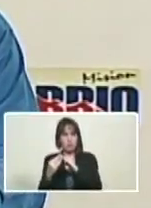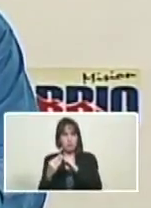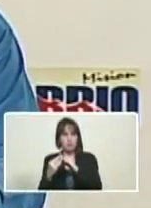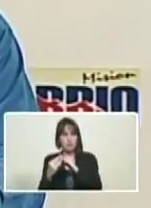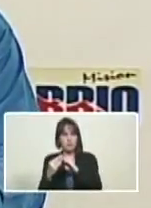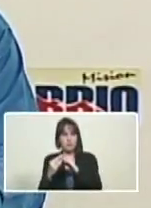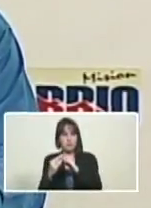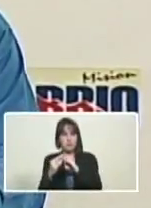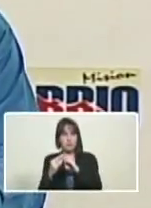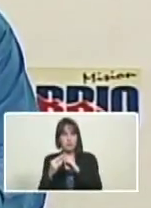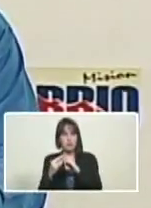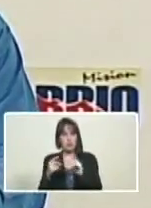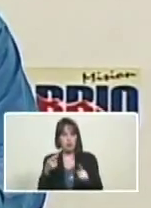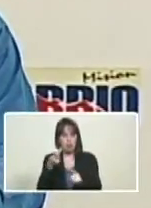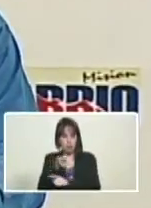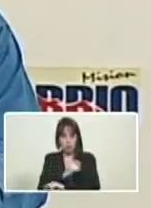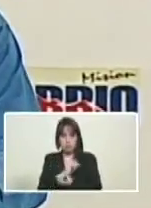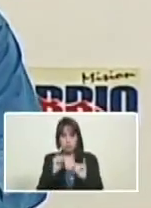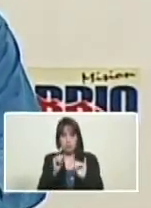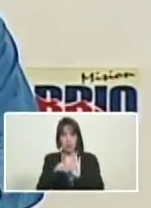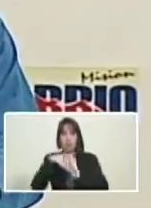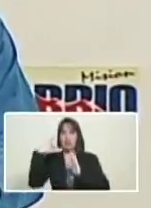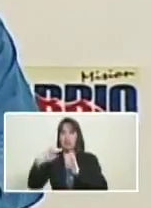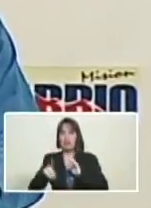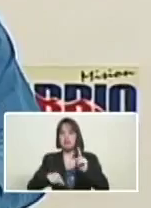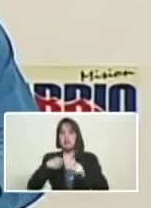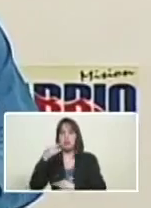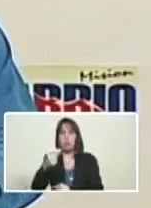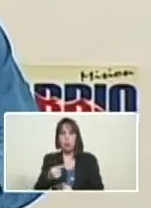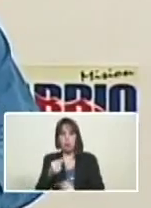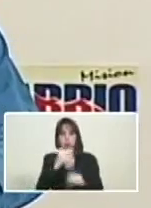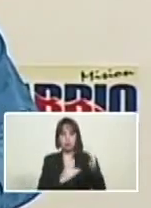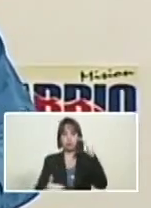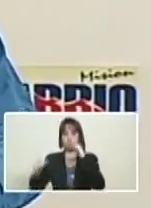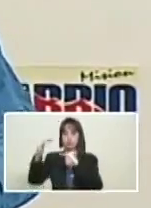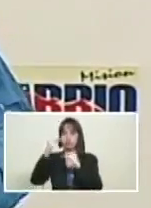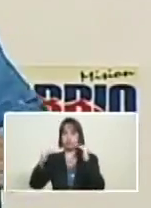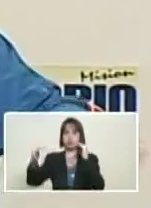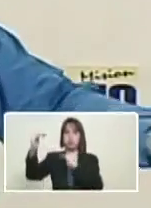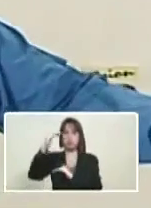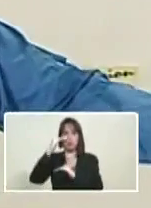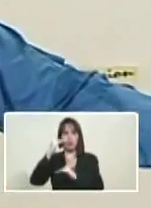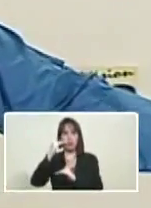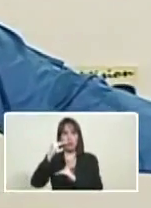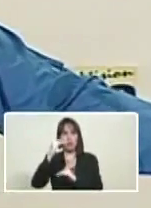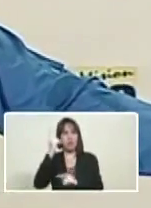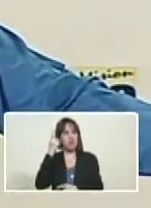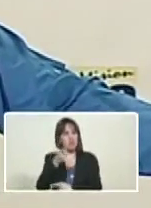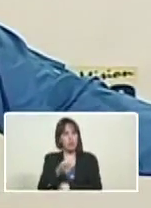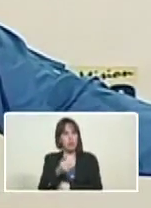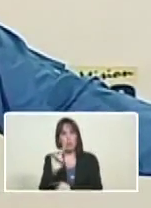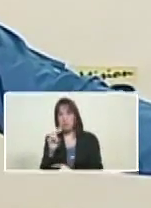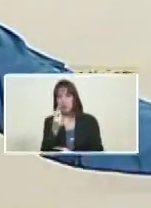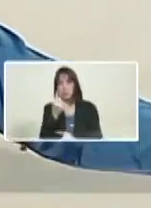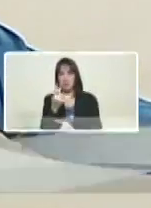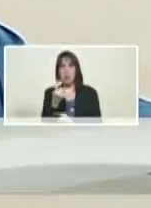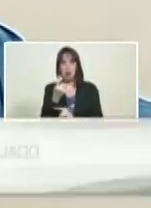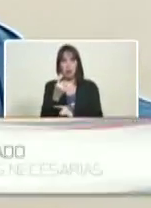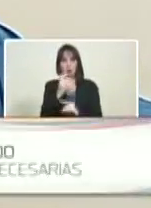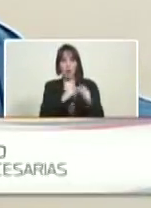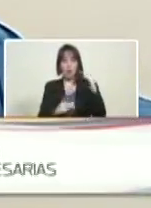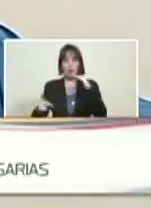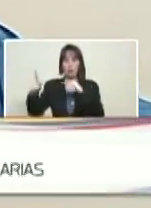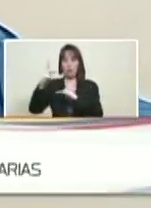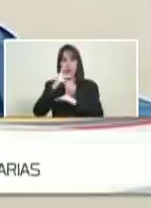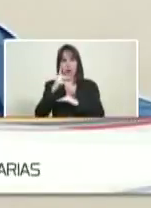derecho y conocimiento para hacer otros posgrados, tenía que hacer el posgrado